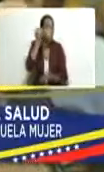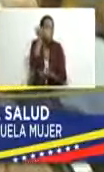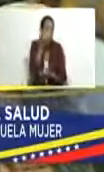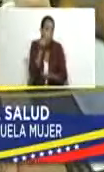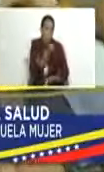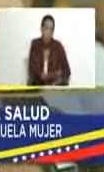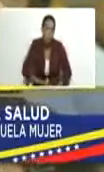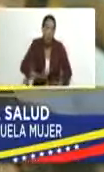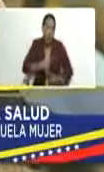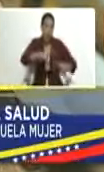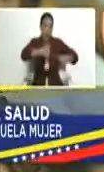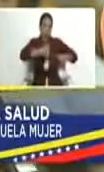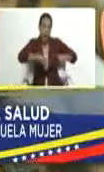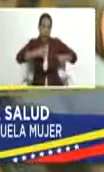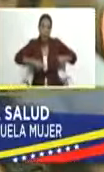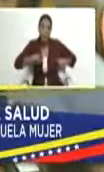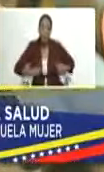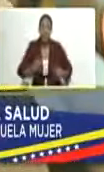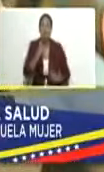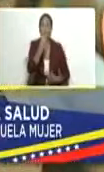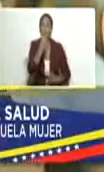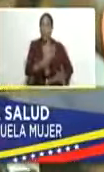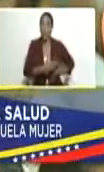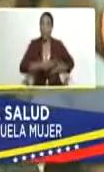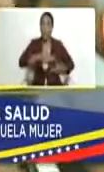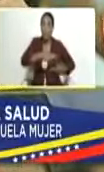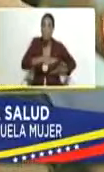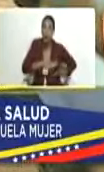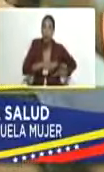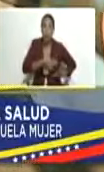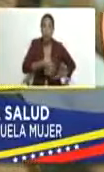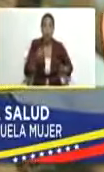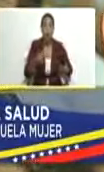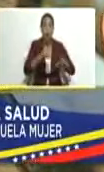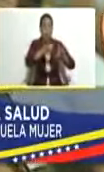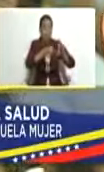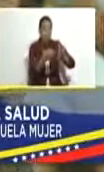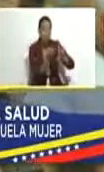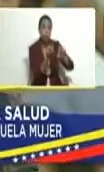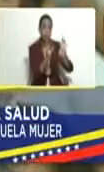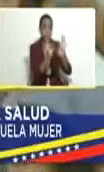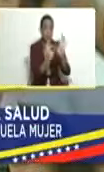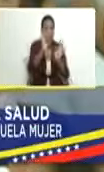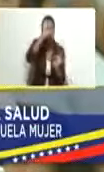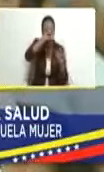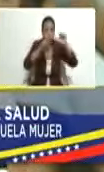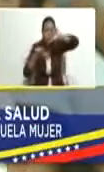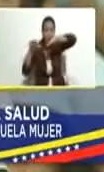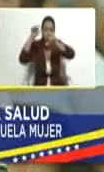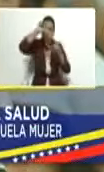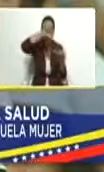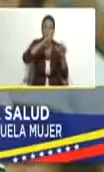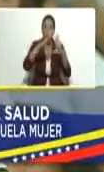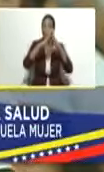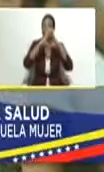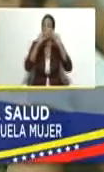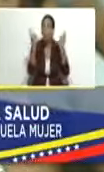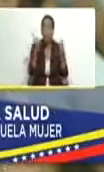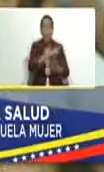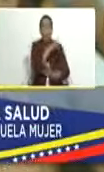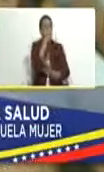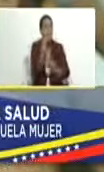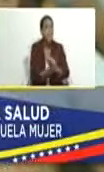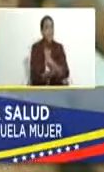interna, cardiología, se hacen mamografías, se hacen toma de muestras para procesar los exámenes de laboratorio. Es toda